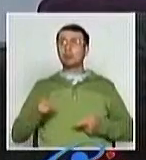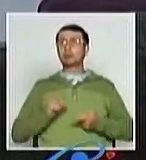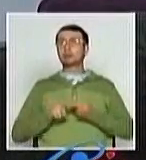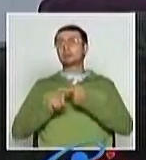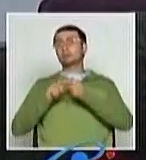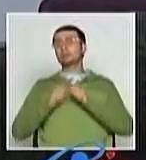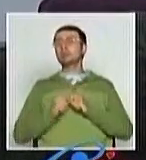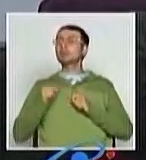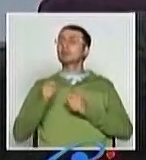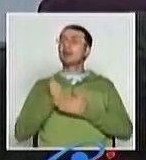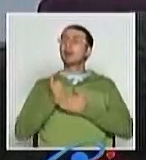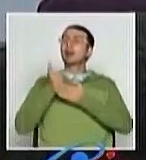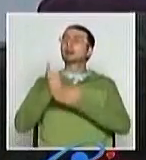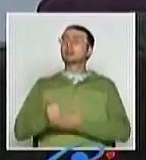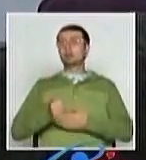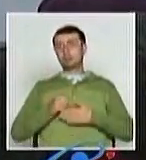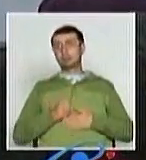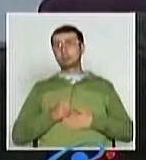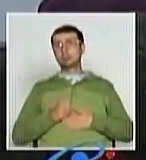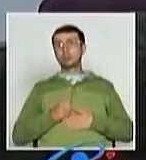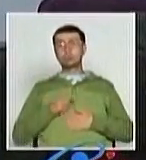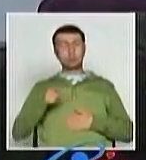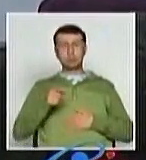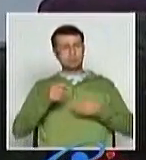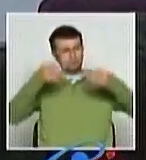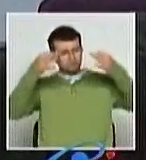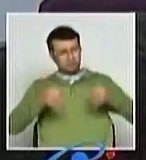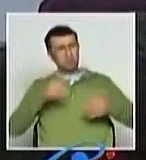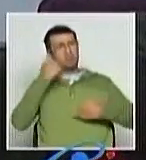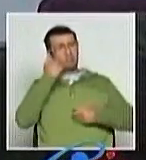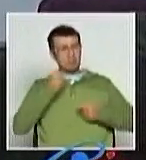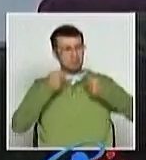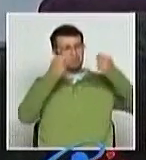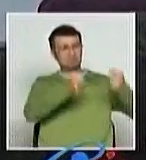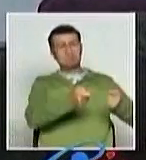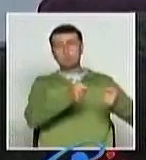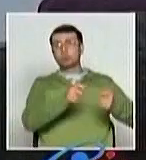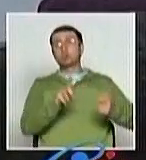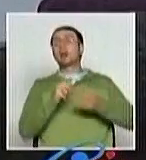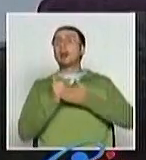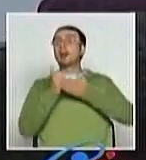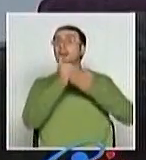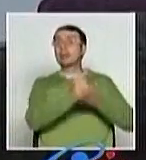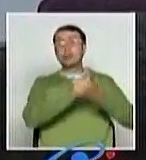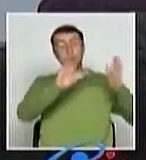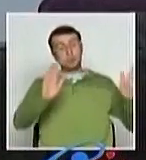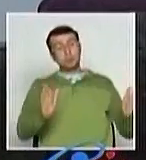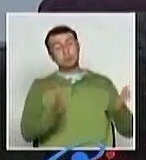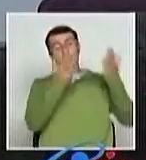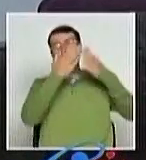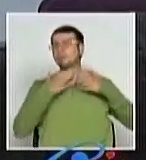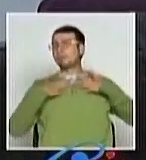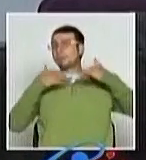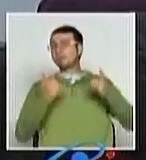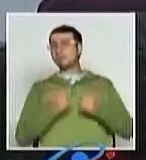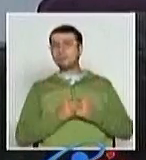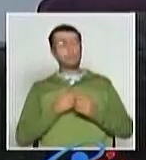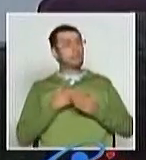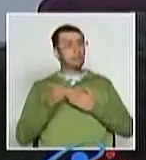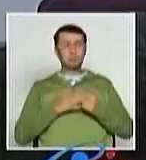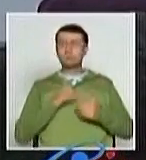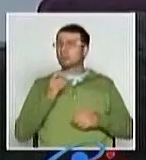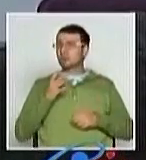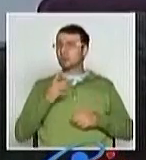donde le ayudamos no a enmarcar una enfermedad mental sino ayudaras a tener bienestar porque no importa el dolor yo puedo